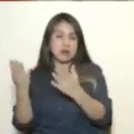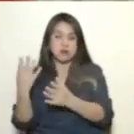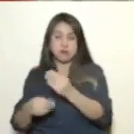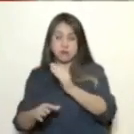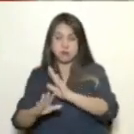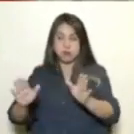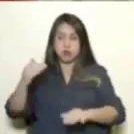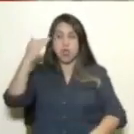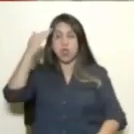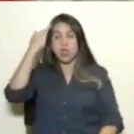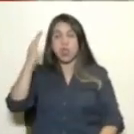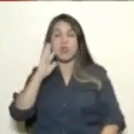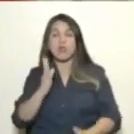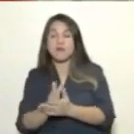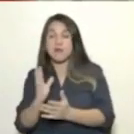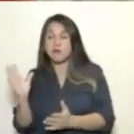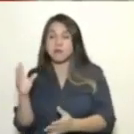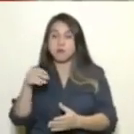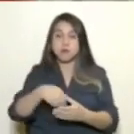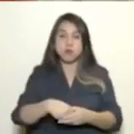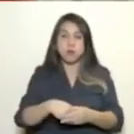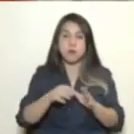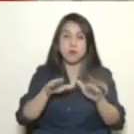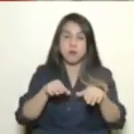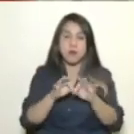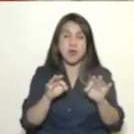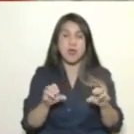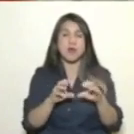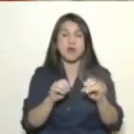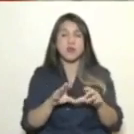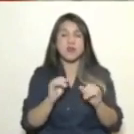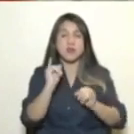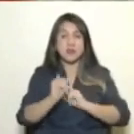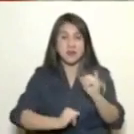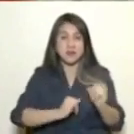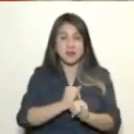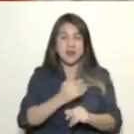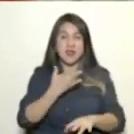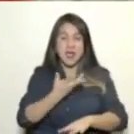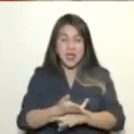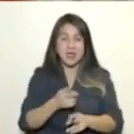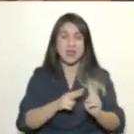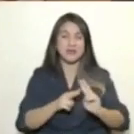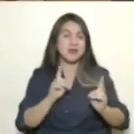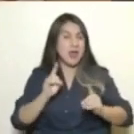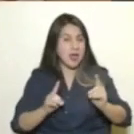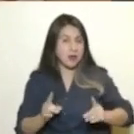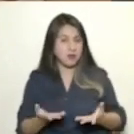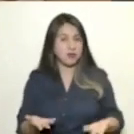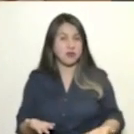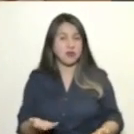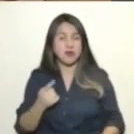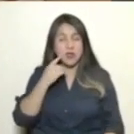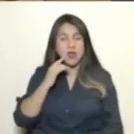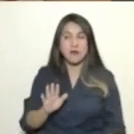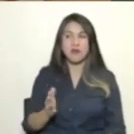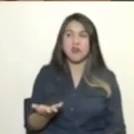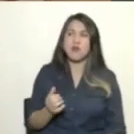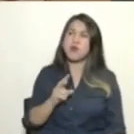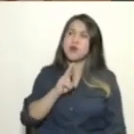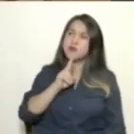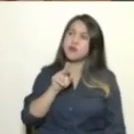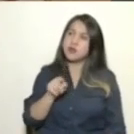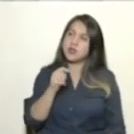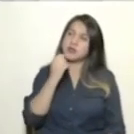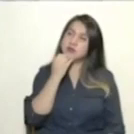sea debiera ser incorporado dentro de la misma educación de internet. Hay que hacer una interfaz ahí, algo. A ver, ¿cómo le puedo responder